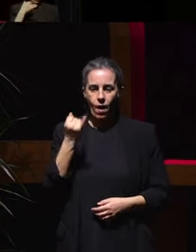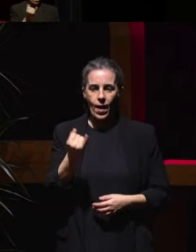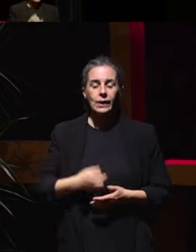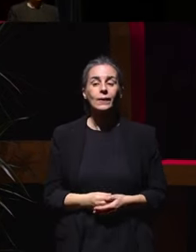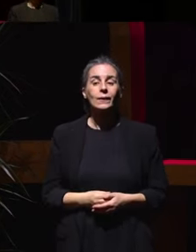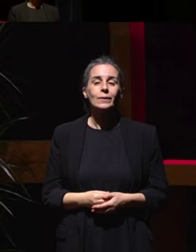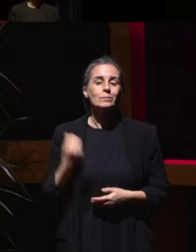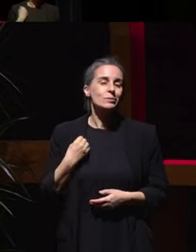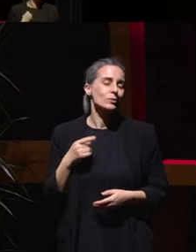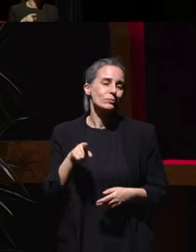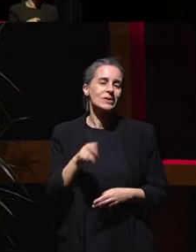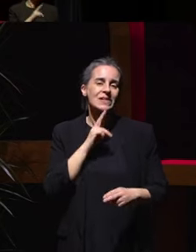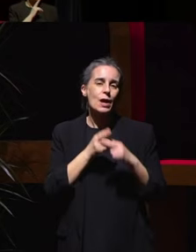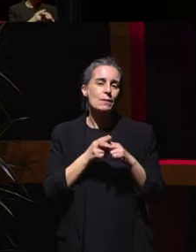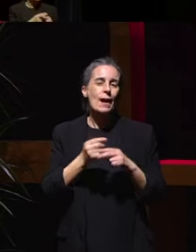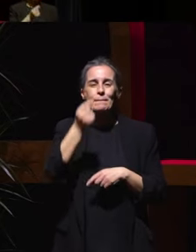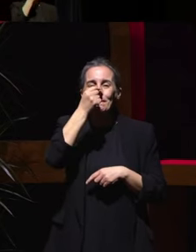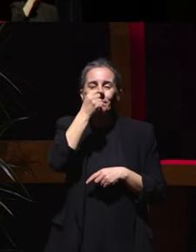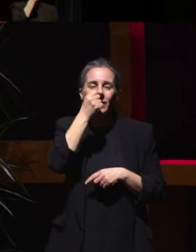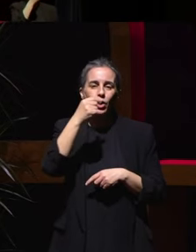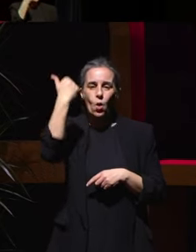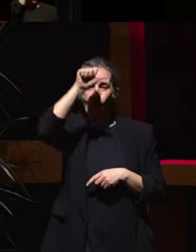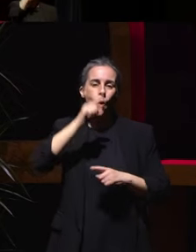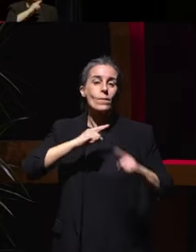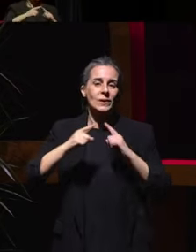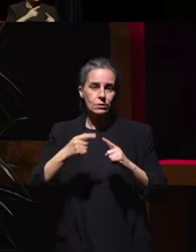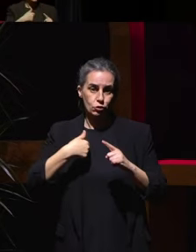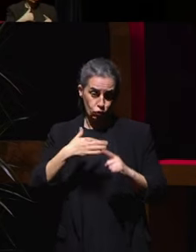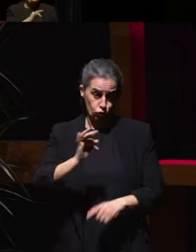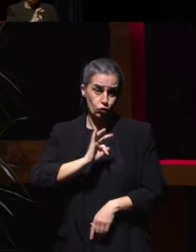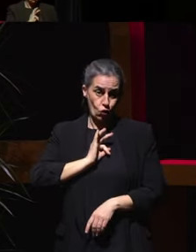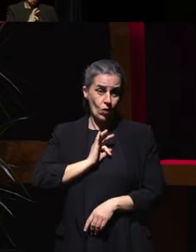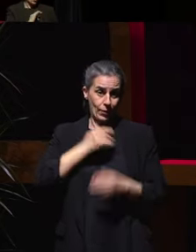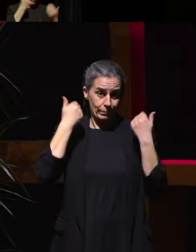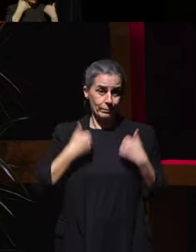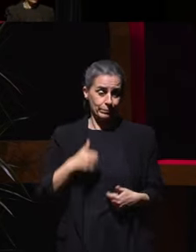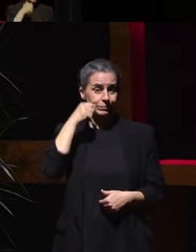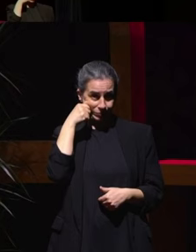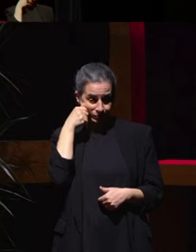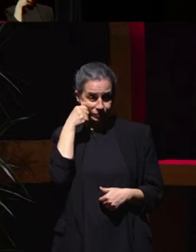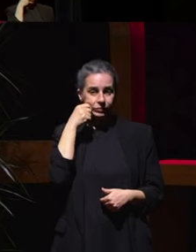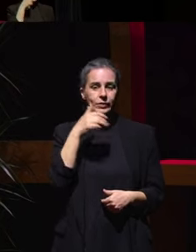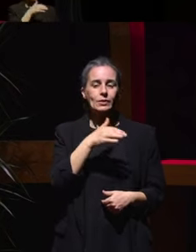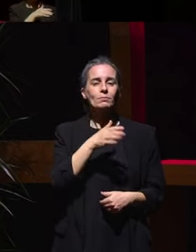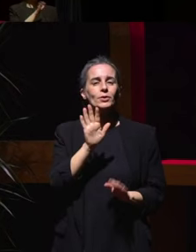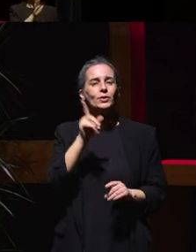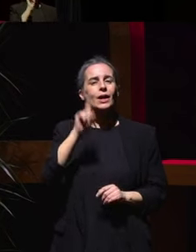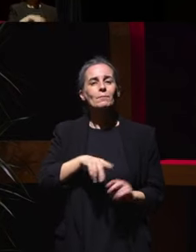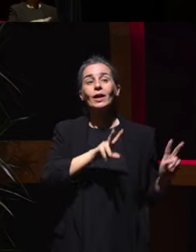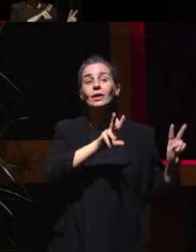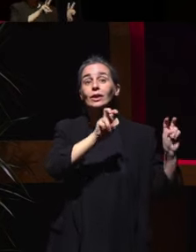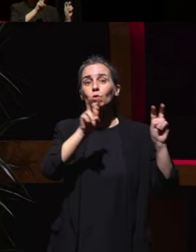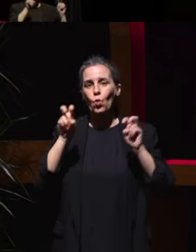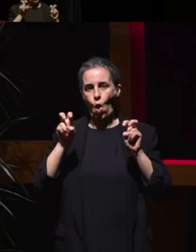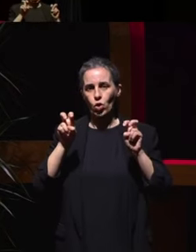Micromachismos, pois os que os comentaba eu que vivín en primeira persona, pero tamén pois titulares deste senso